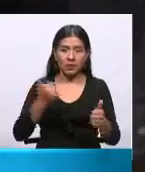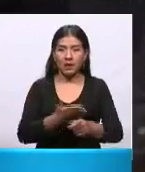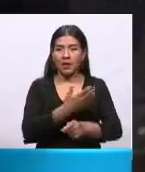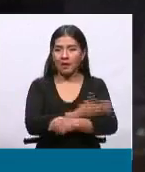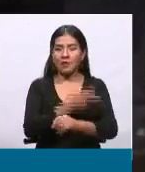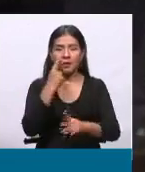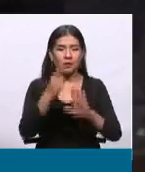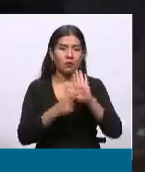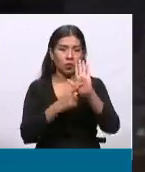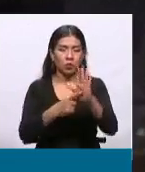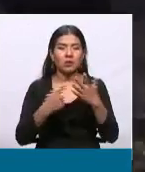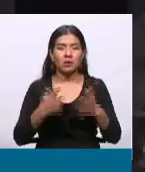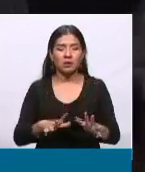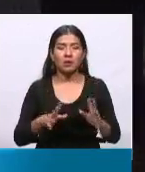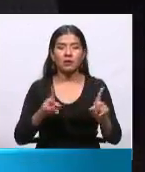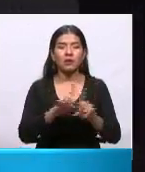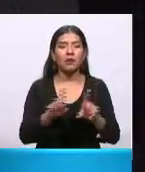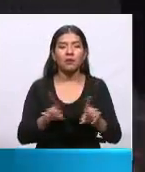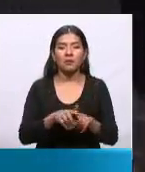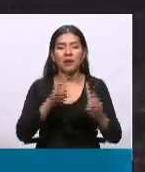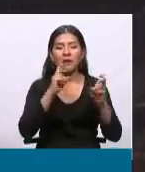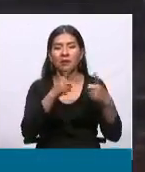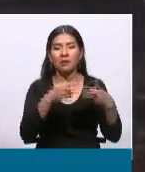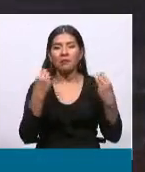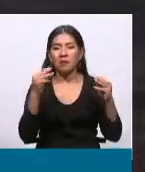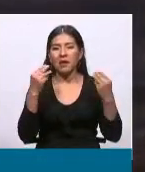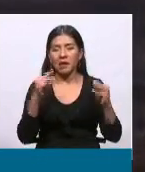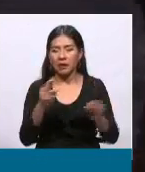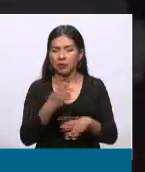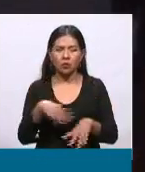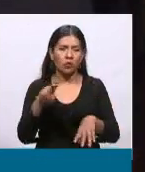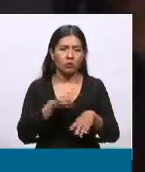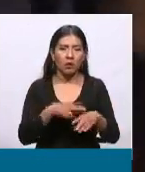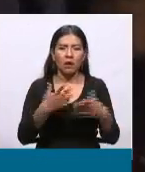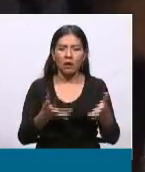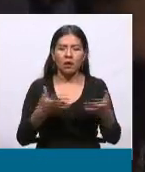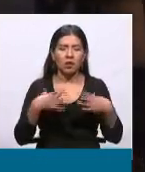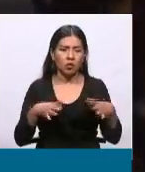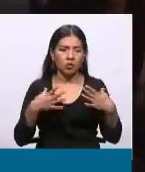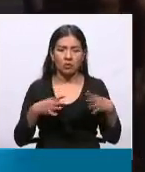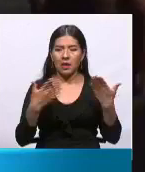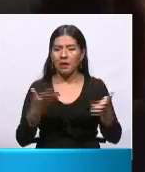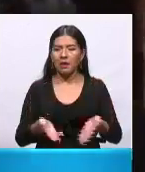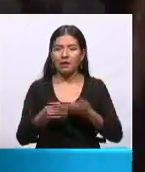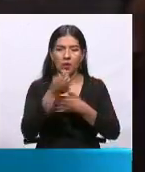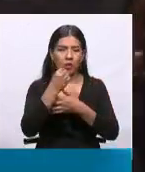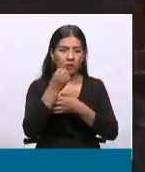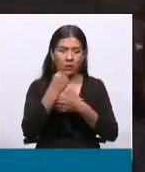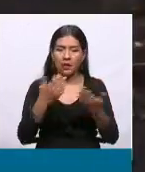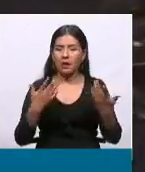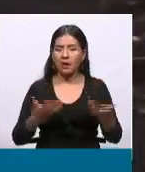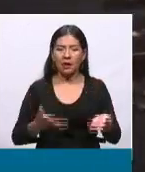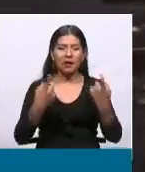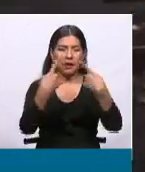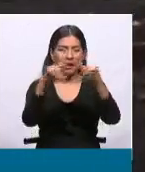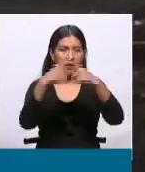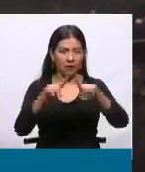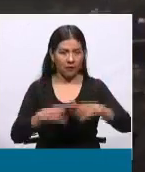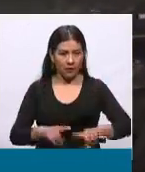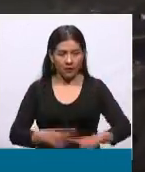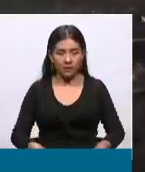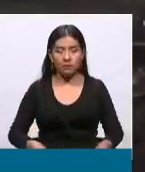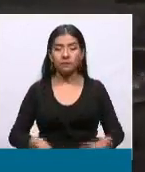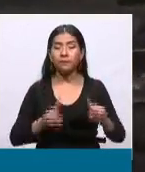mostraron, está precisamente el mercado. Es un mercado abasto, donde hay ropa, donde hay comida, donde hay diferentes